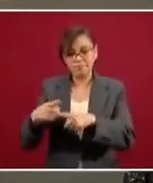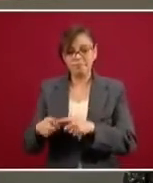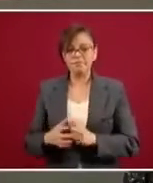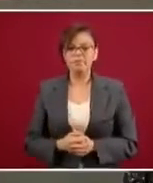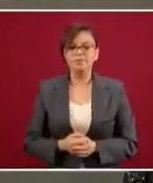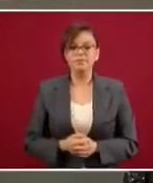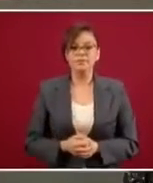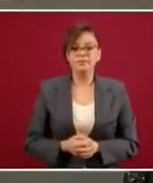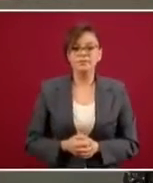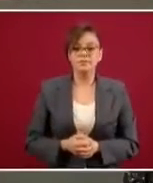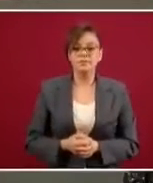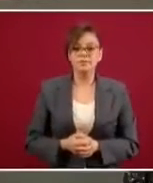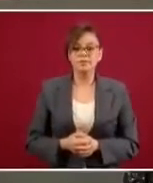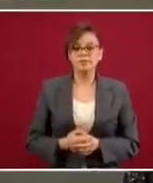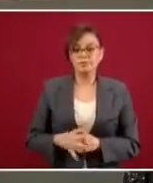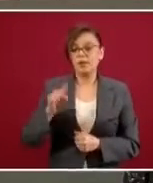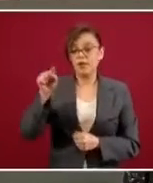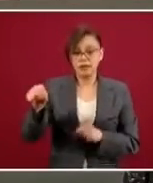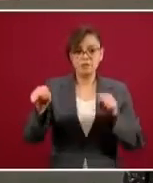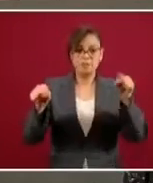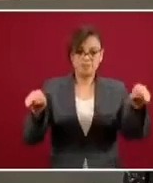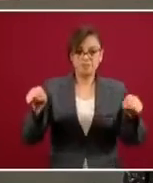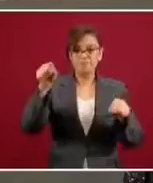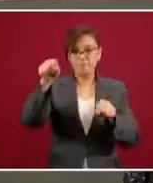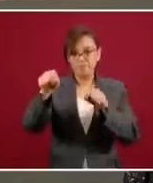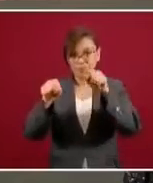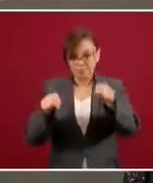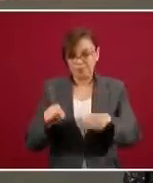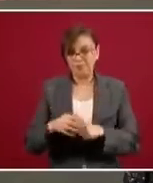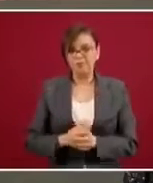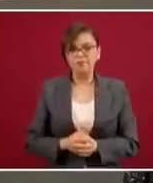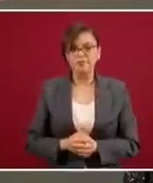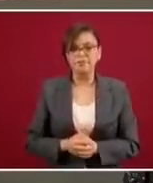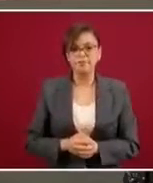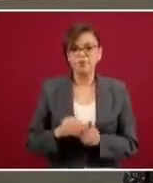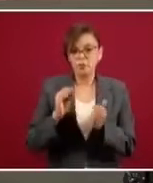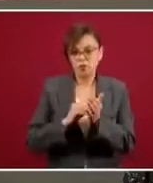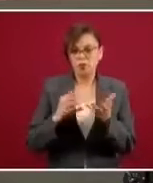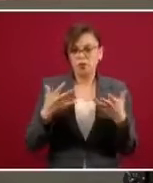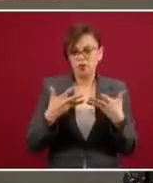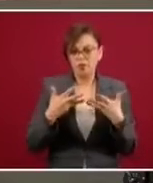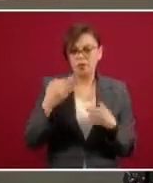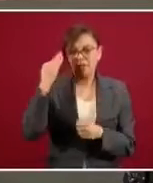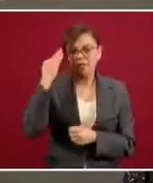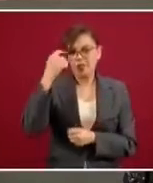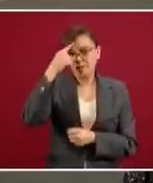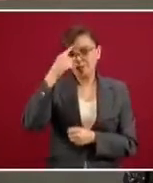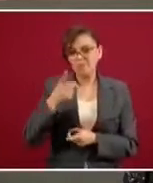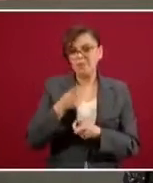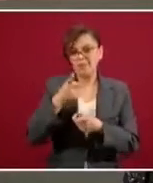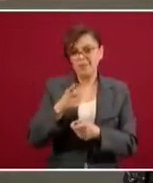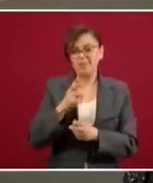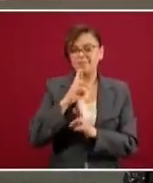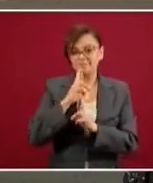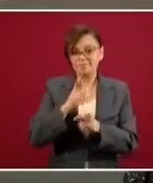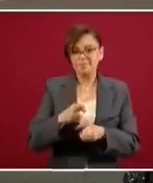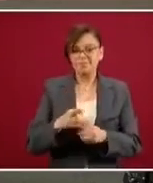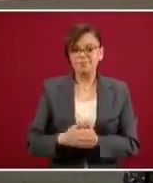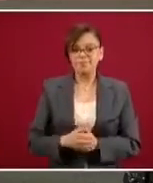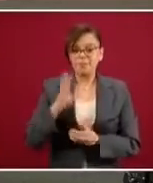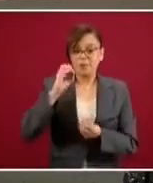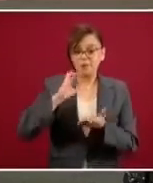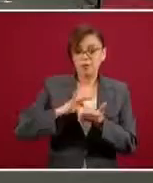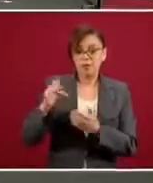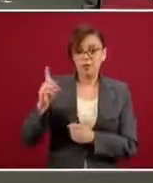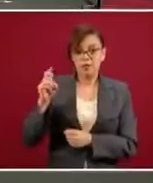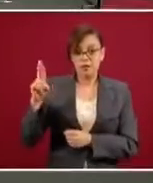y el compañero de allá y nos vamos aquí de este lado. Y usted también. Todavía tenemos tiempo. Gracias, Manuel. Gracias, por favor. doctor. Buenas noches.